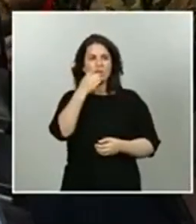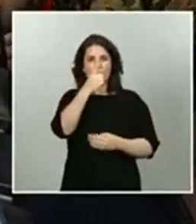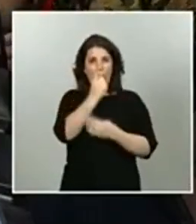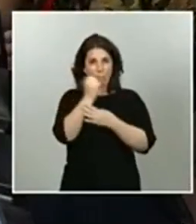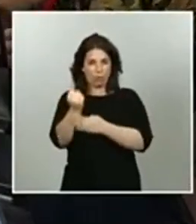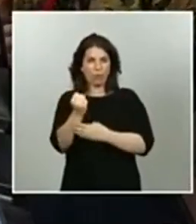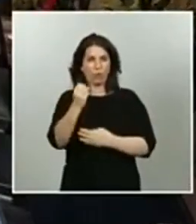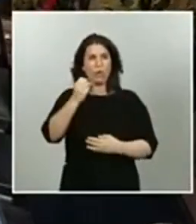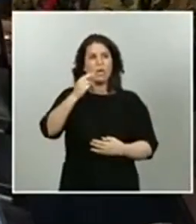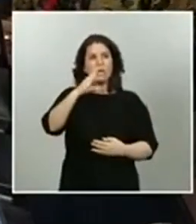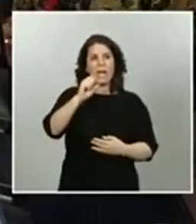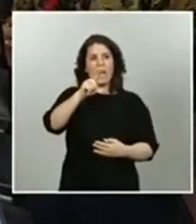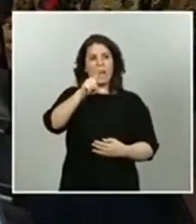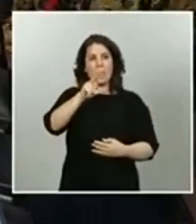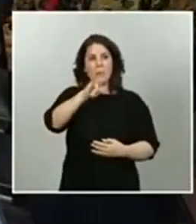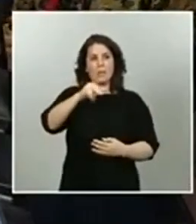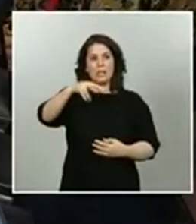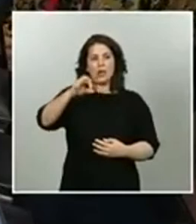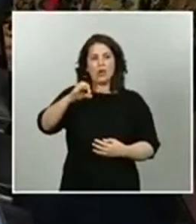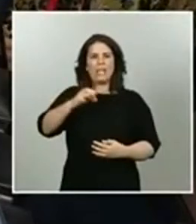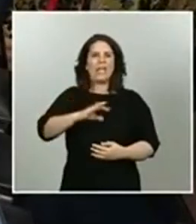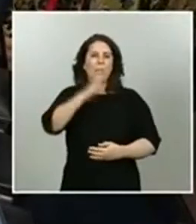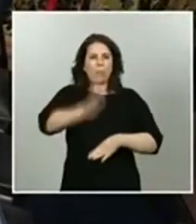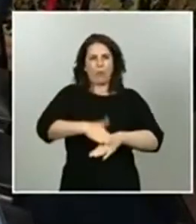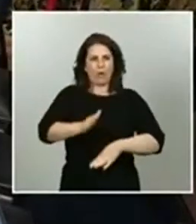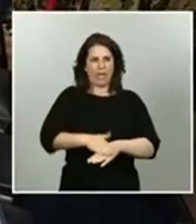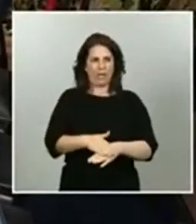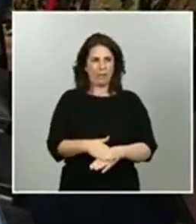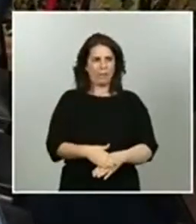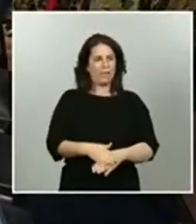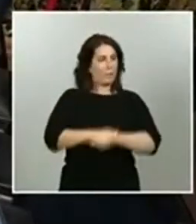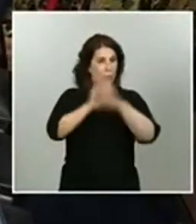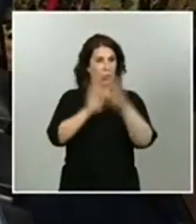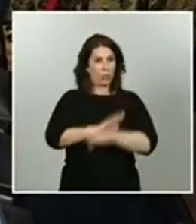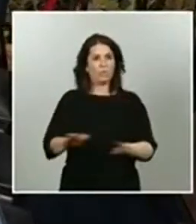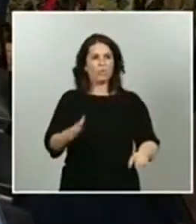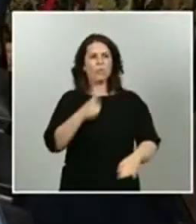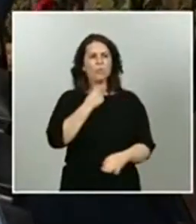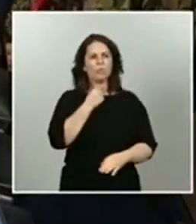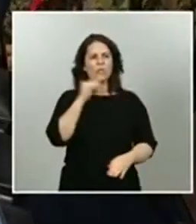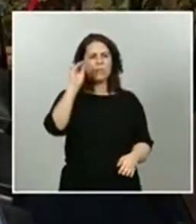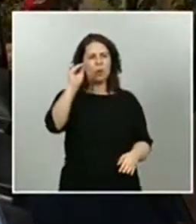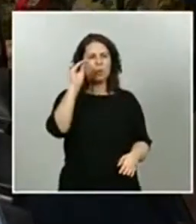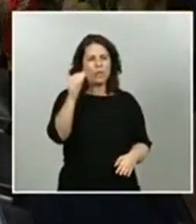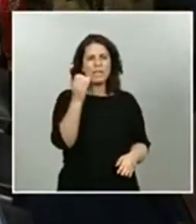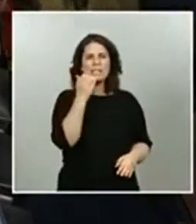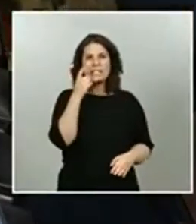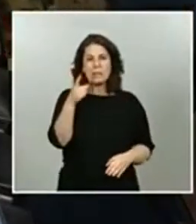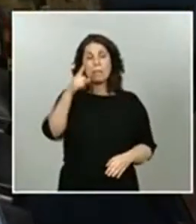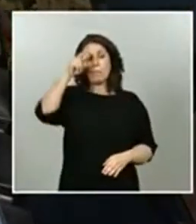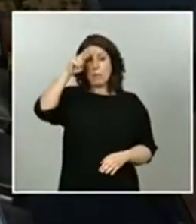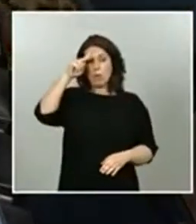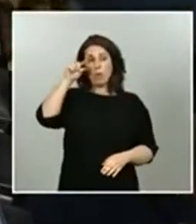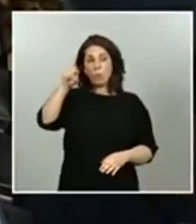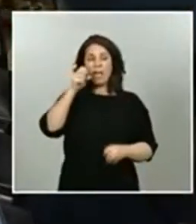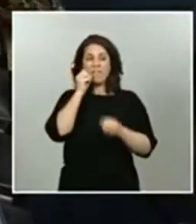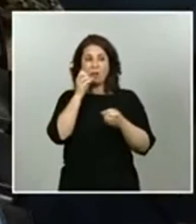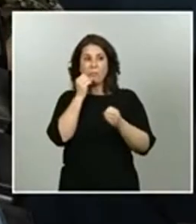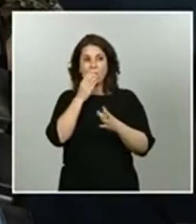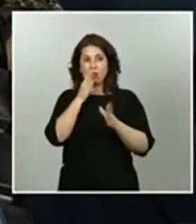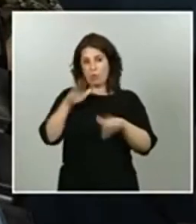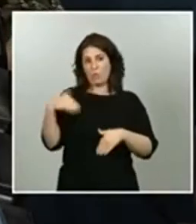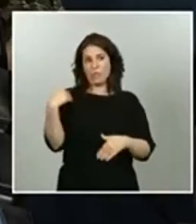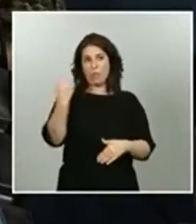qué argumentos. Y por último, en clave nacional, presidente, me gustaría preguntarle si le preocupa que las informaciones que estamos conociendo sobre el rey